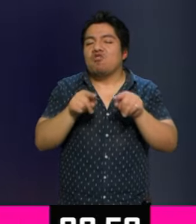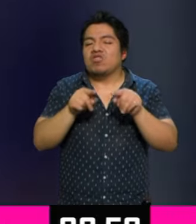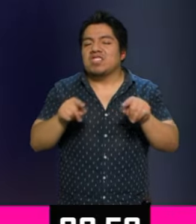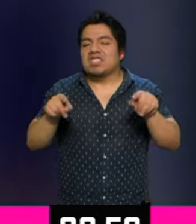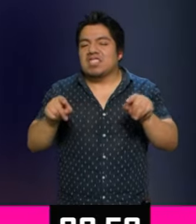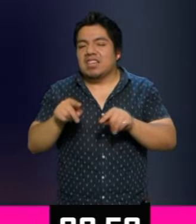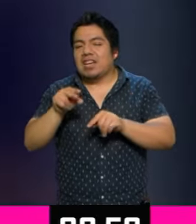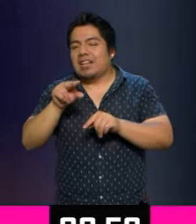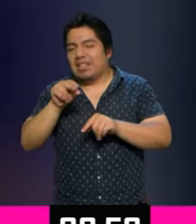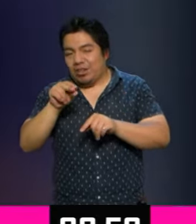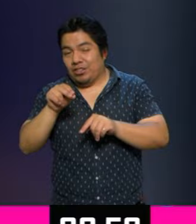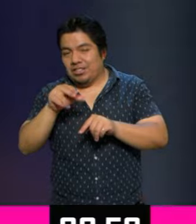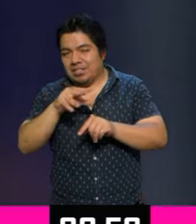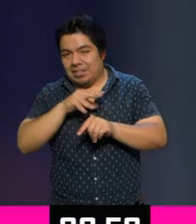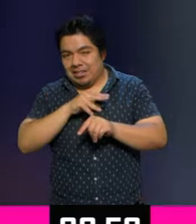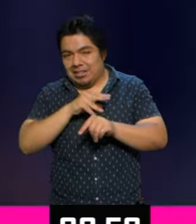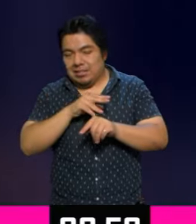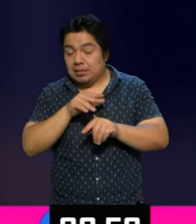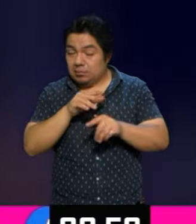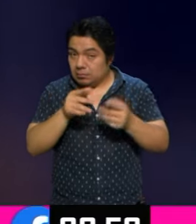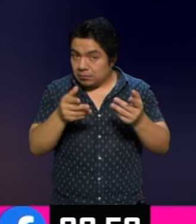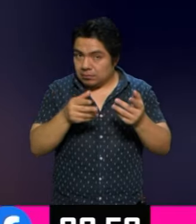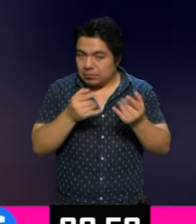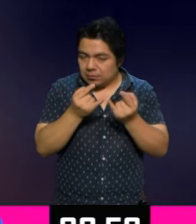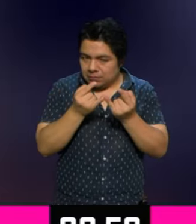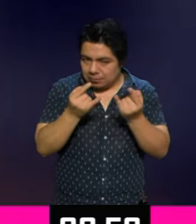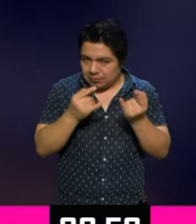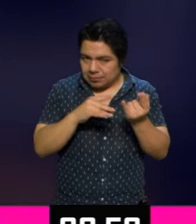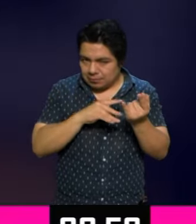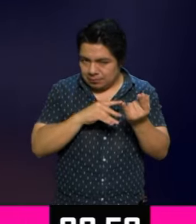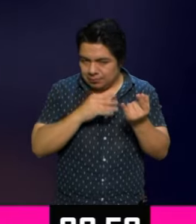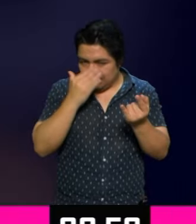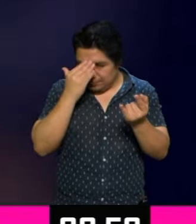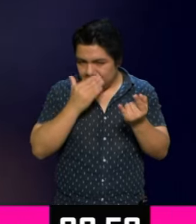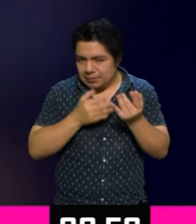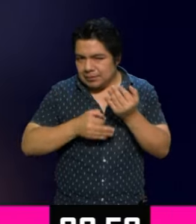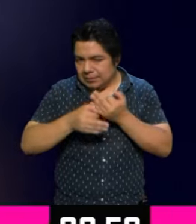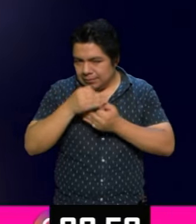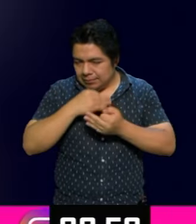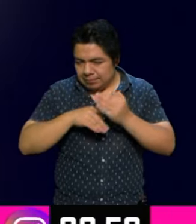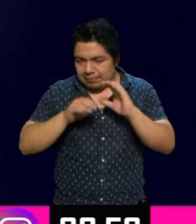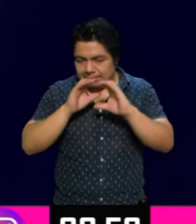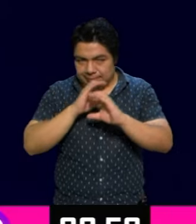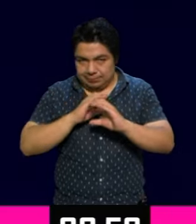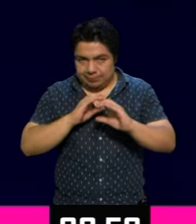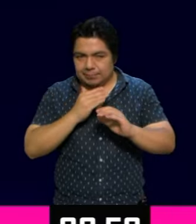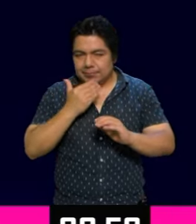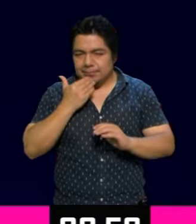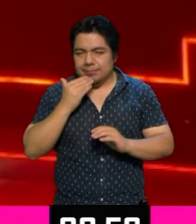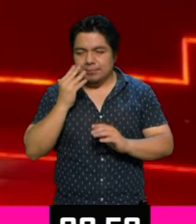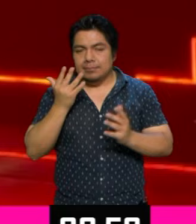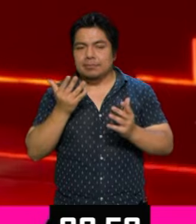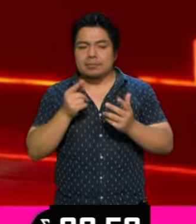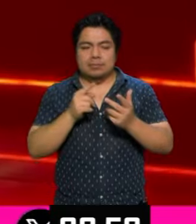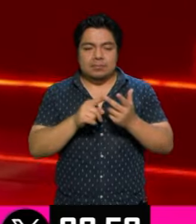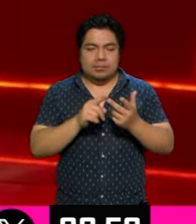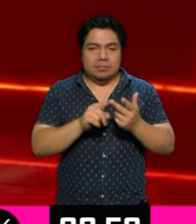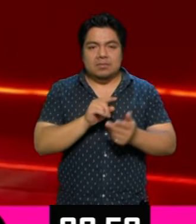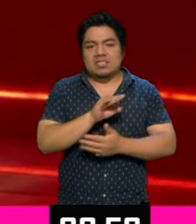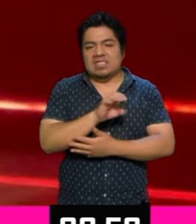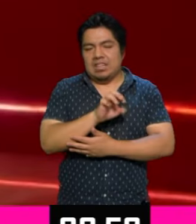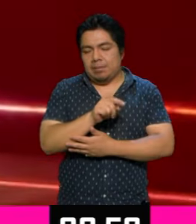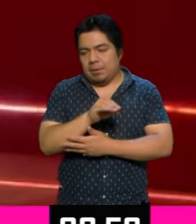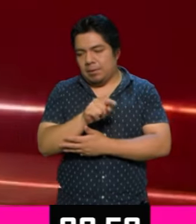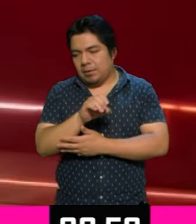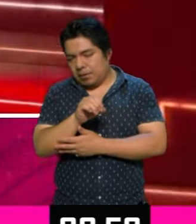Canta, ¿no? Está cantando. Tiene con que ver todo. Con la historia. O sea, y pues claro que todo mundo canta todo. Exacto. Entonces ya sabes la de él me mintió, ¿no?